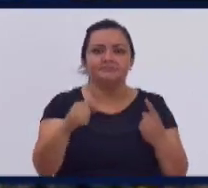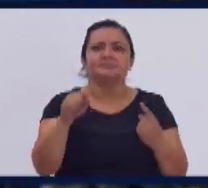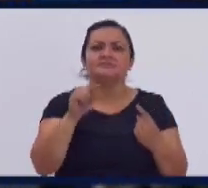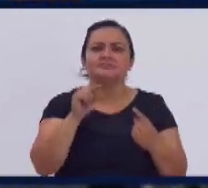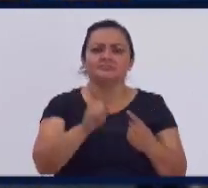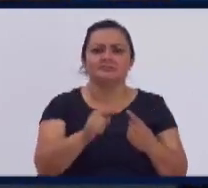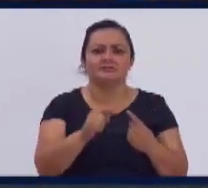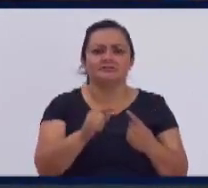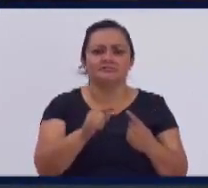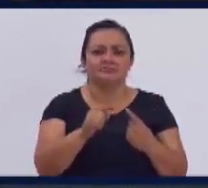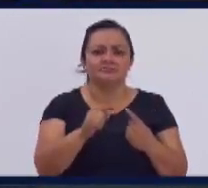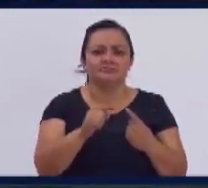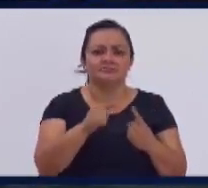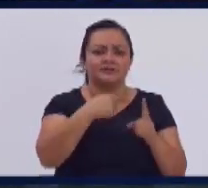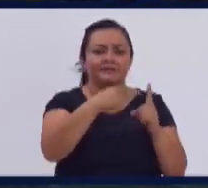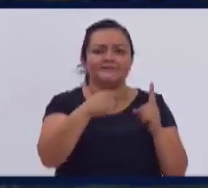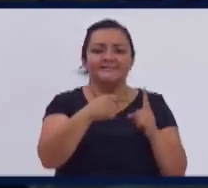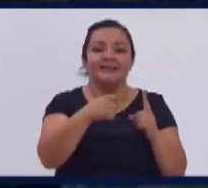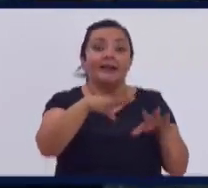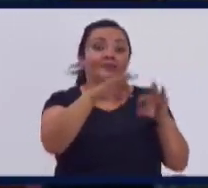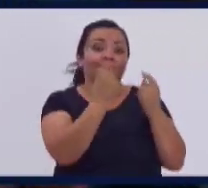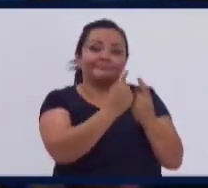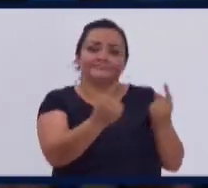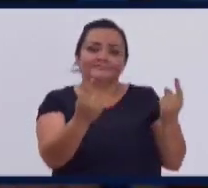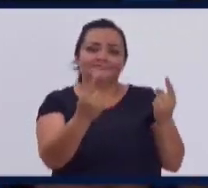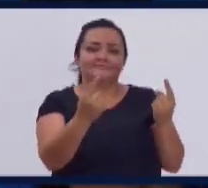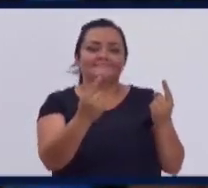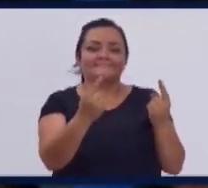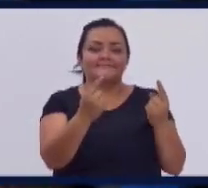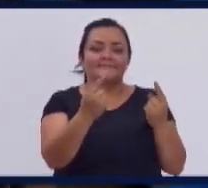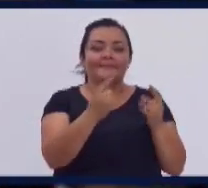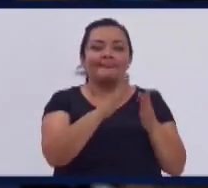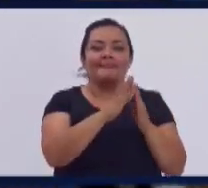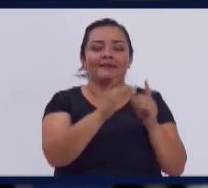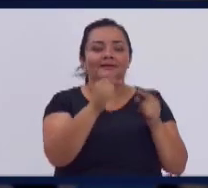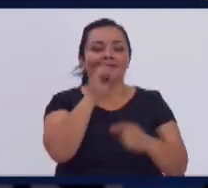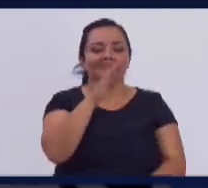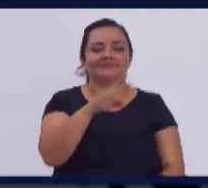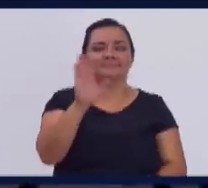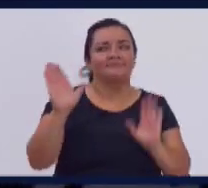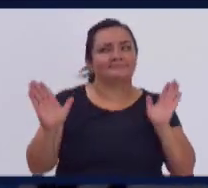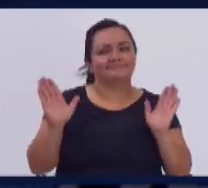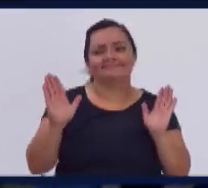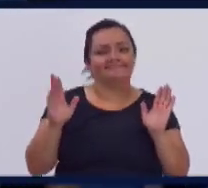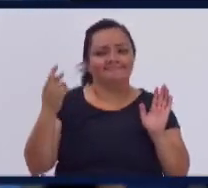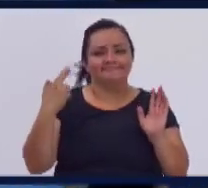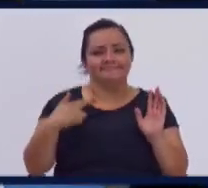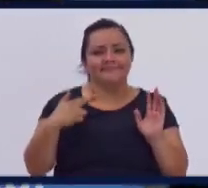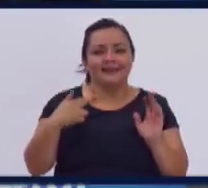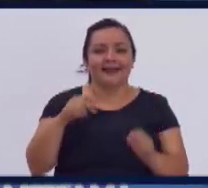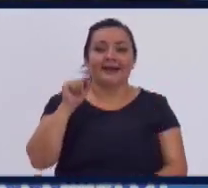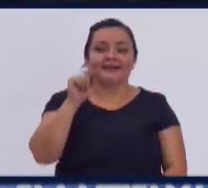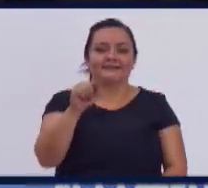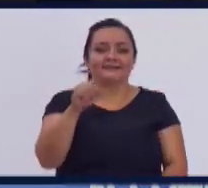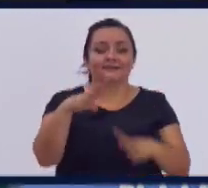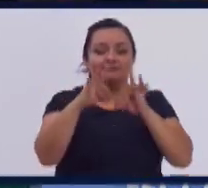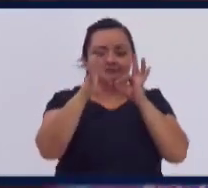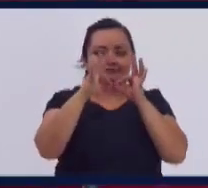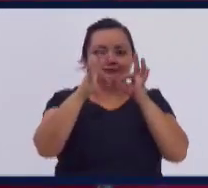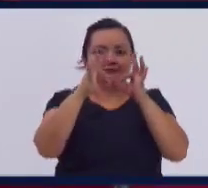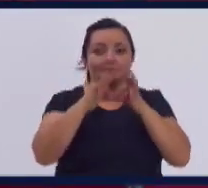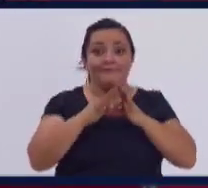estaba siendo irrumpida por algunos seguidores religiosos que no aprobaban a Jesús. Ahí estaban los